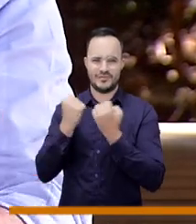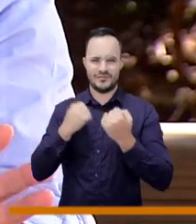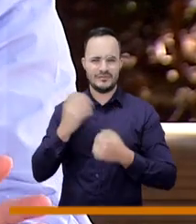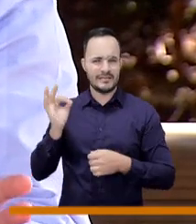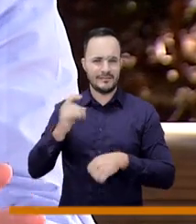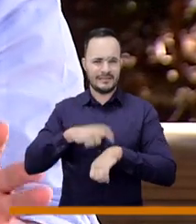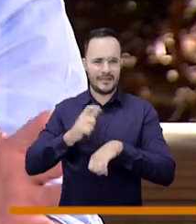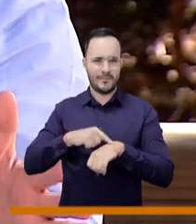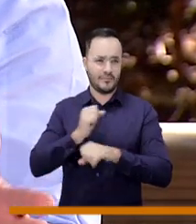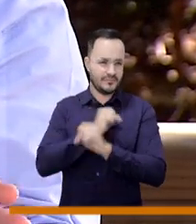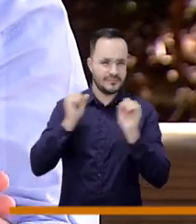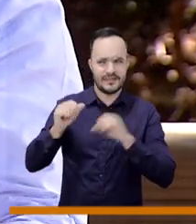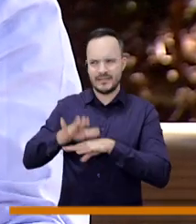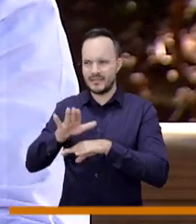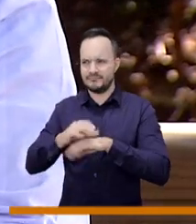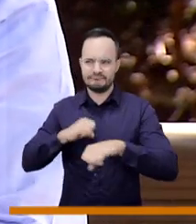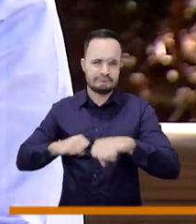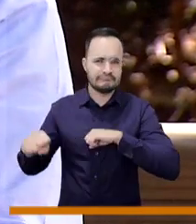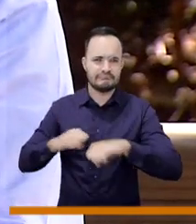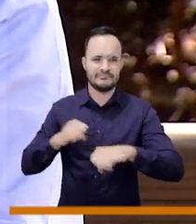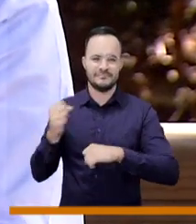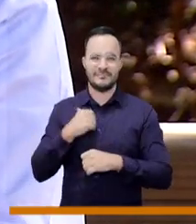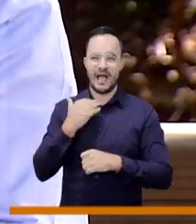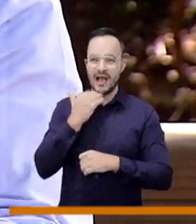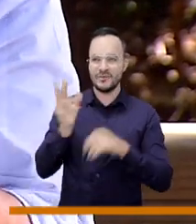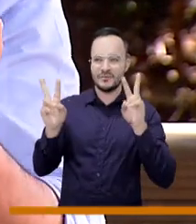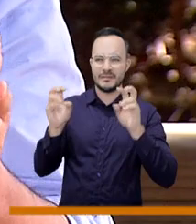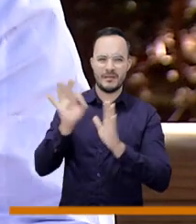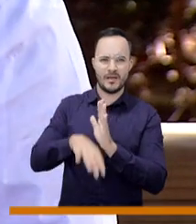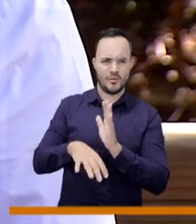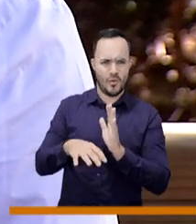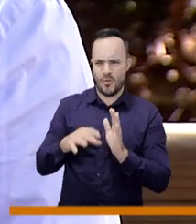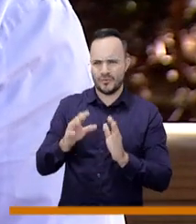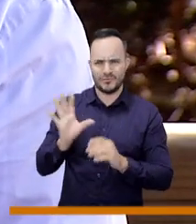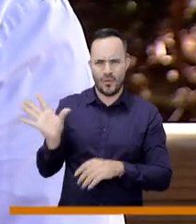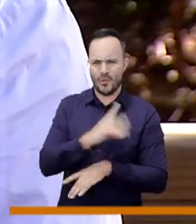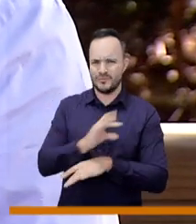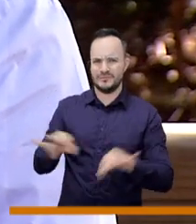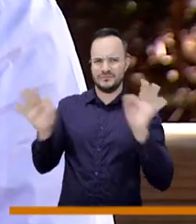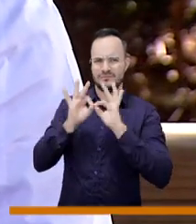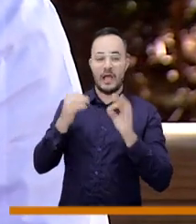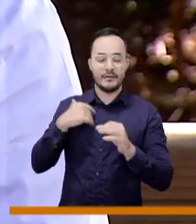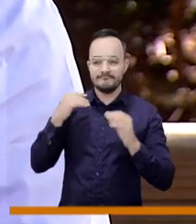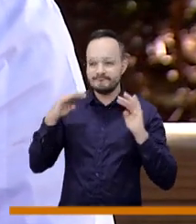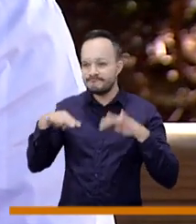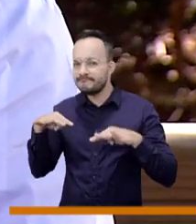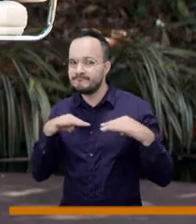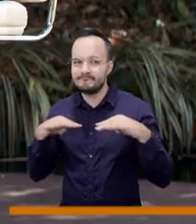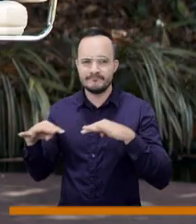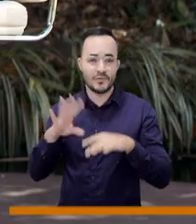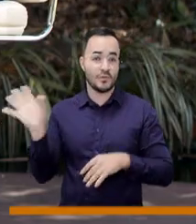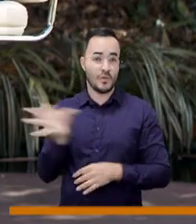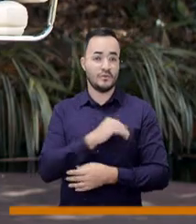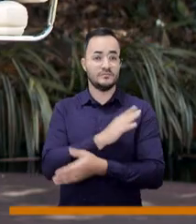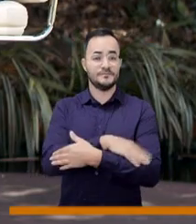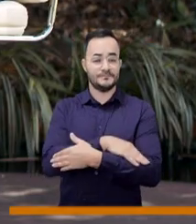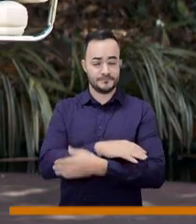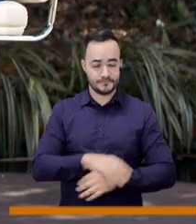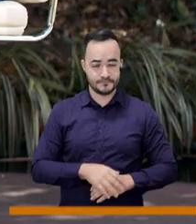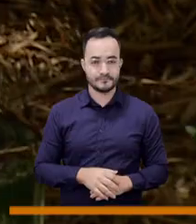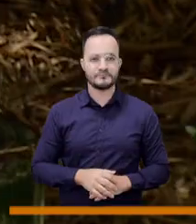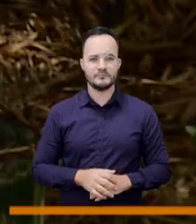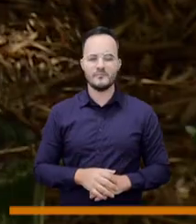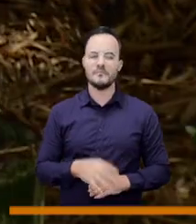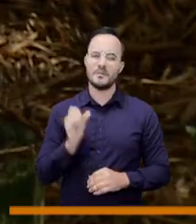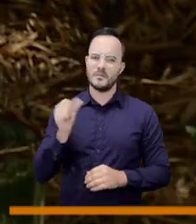estamos listos para discutir los temas más importantes y, por supuesto, estas sesiones extras no van a ser la excepción. Bueno, y le